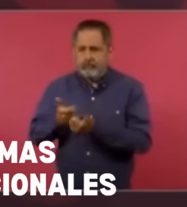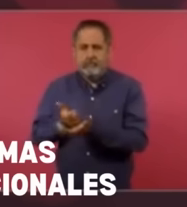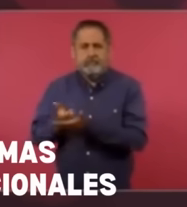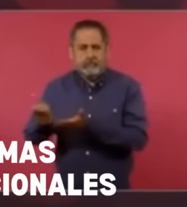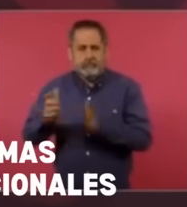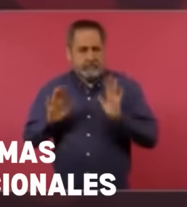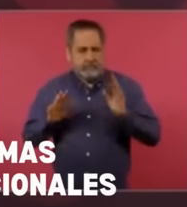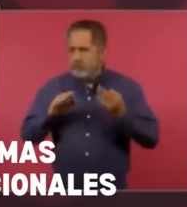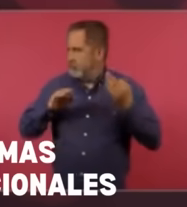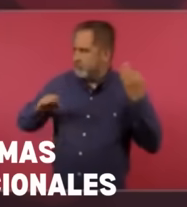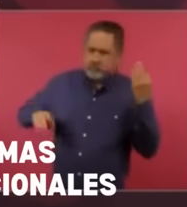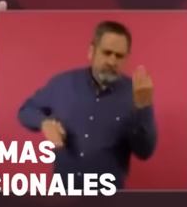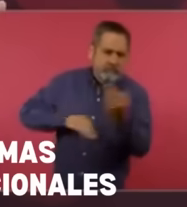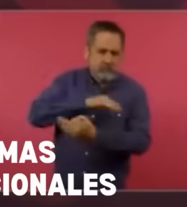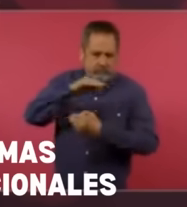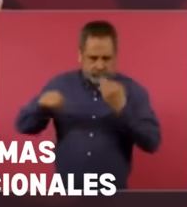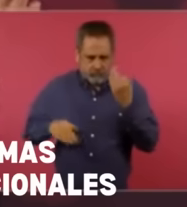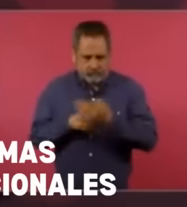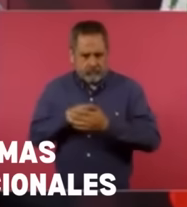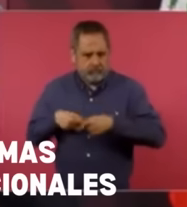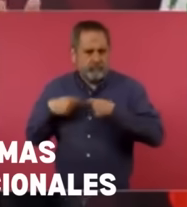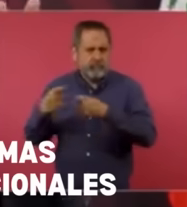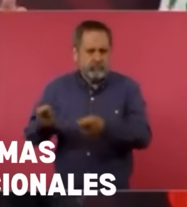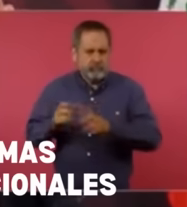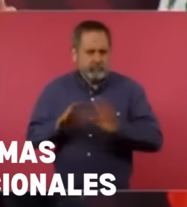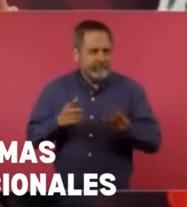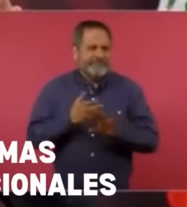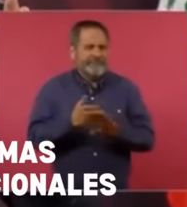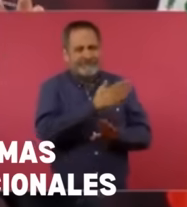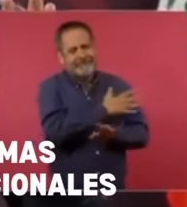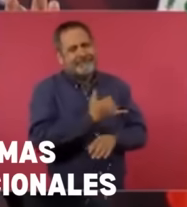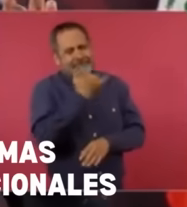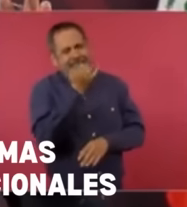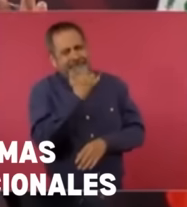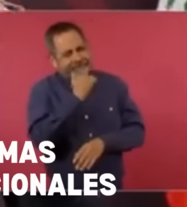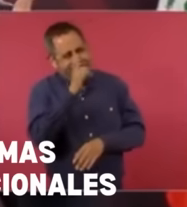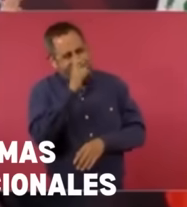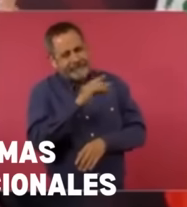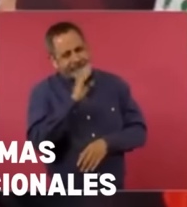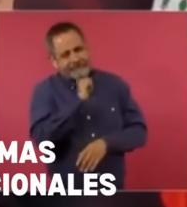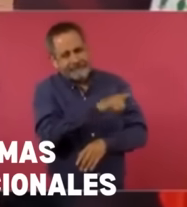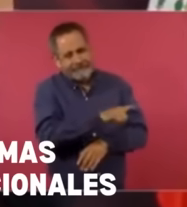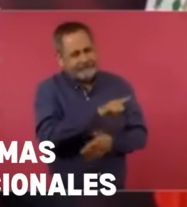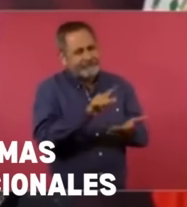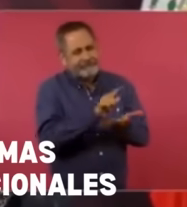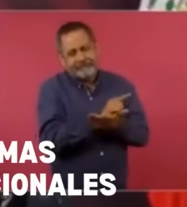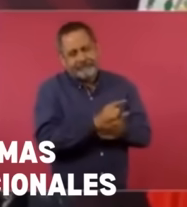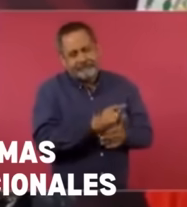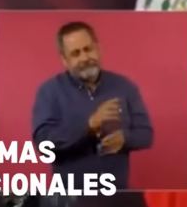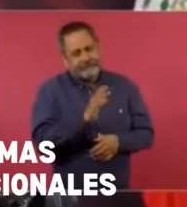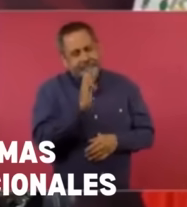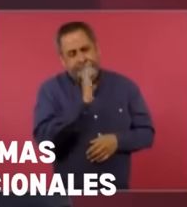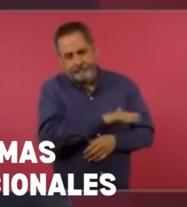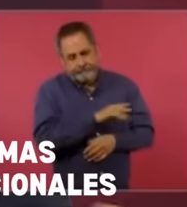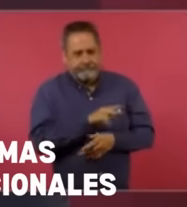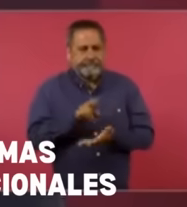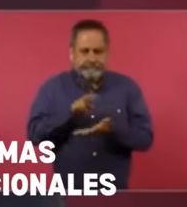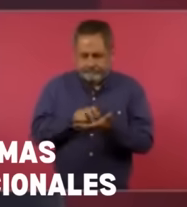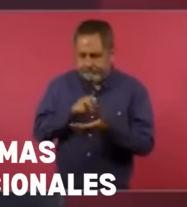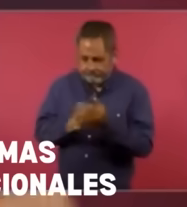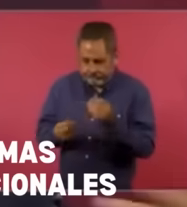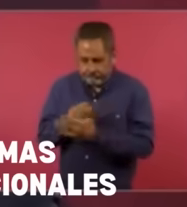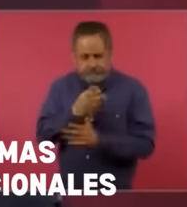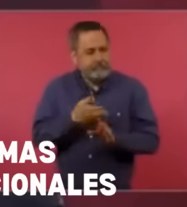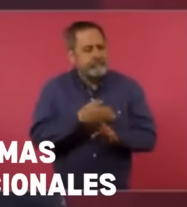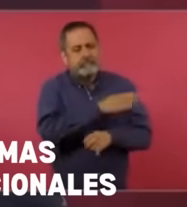ayuda a todos los trabajadores corrige eh lo que hicieron tanto